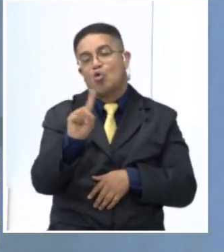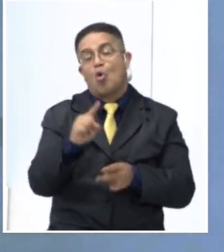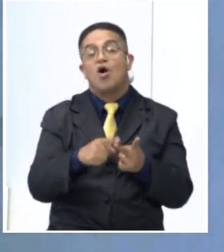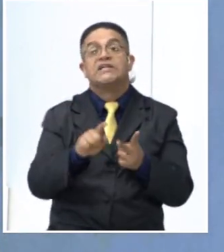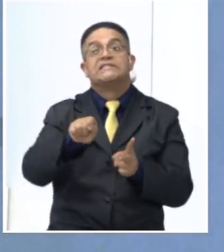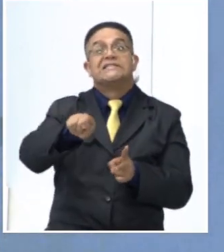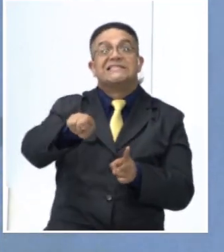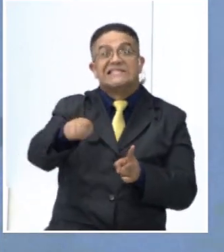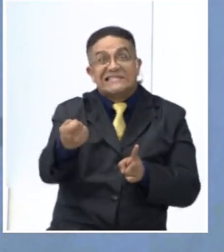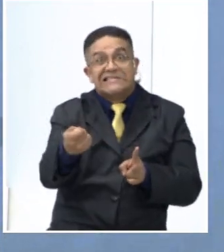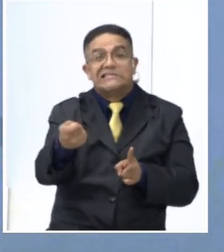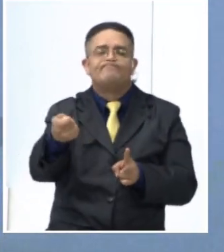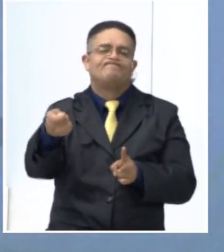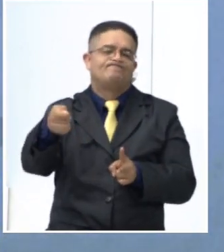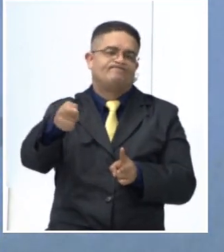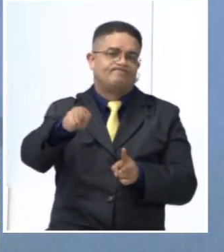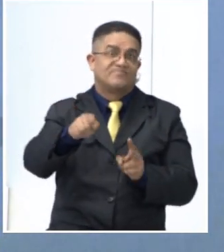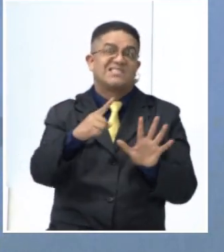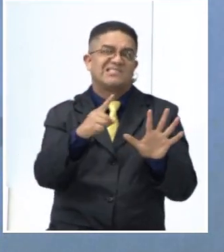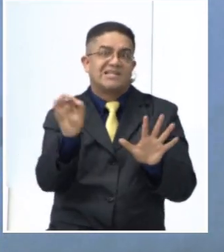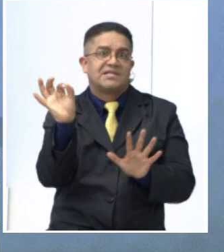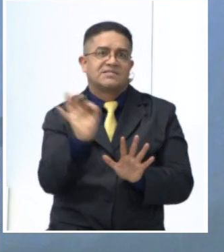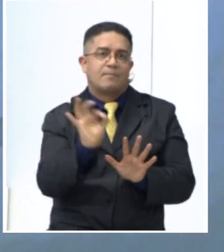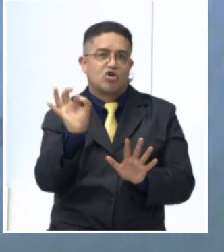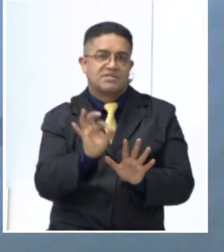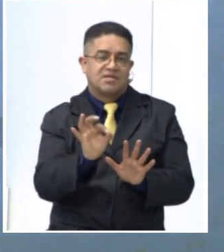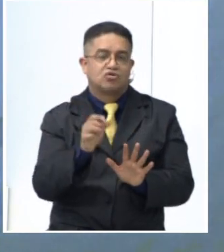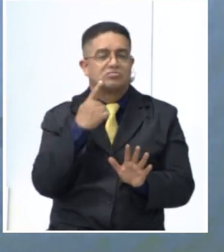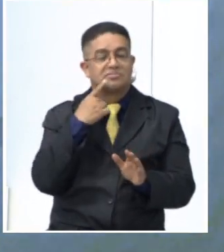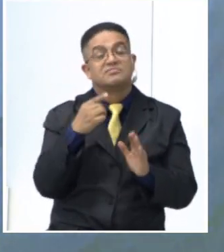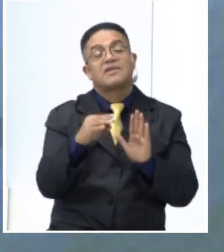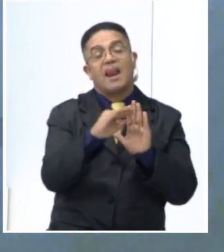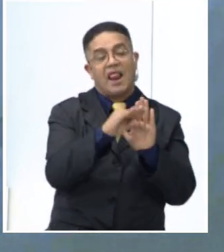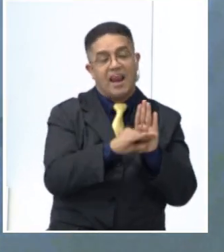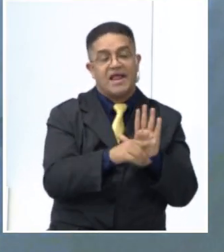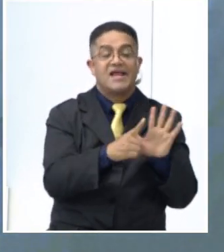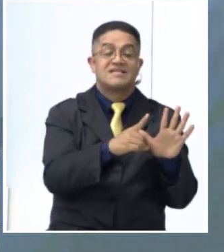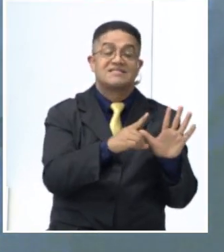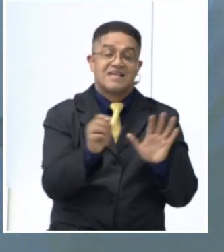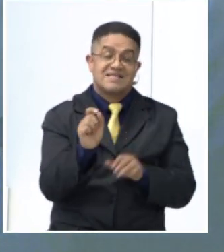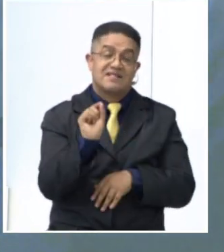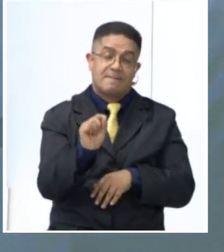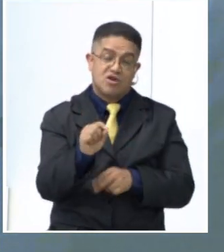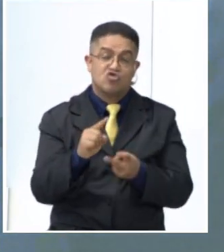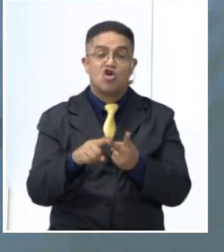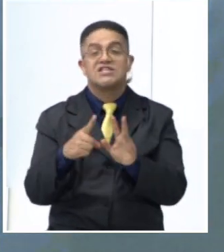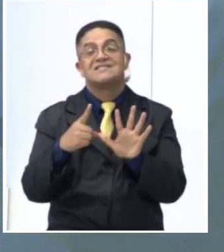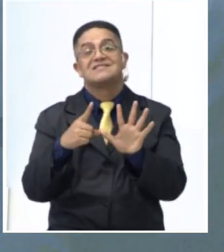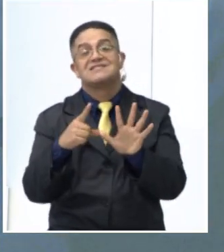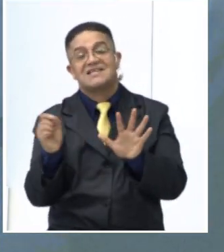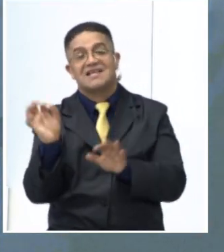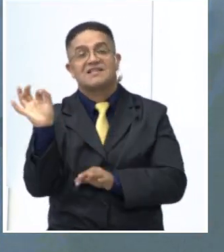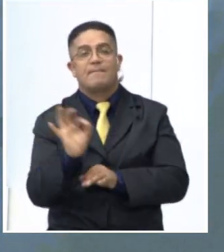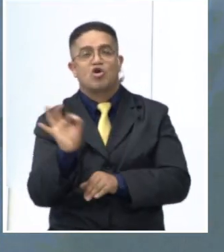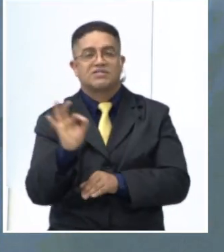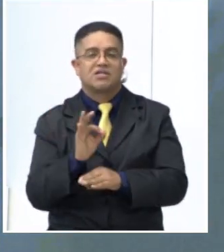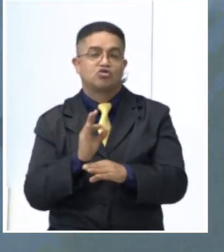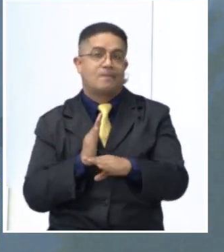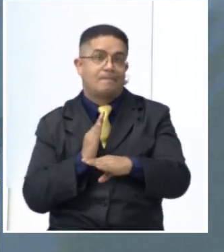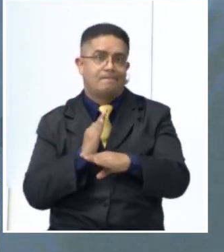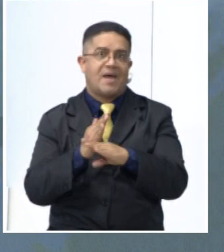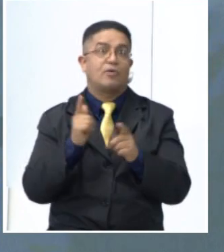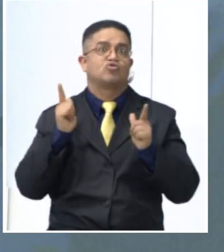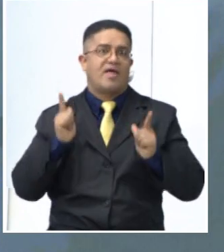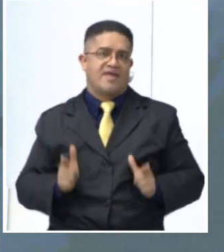que ser menor a 60%. Esa es la regla del 60-60. Más de 60 minutos no, tiene que haber una pausa de 60 minutos de